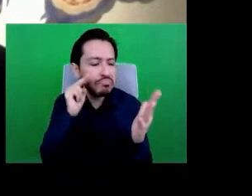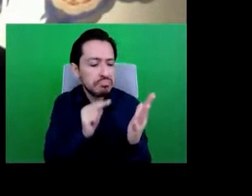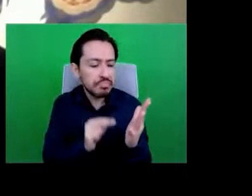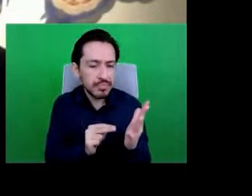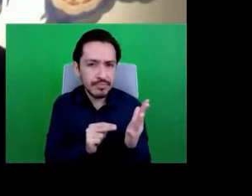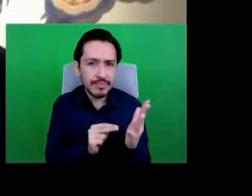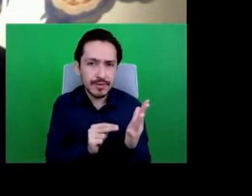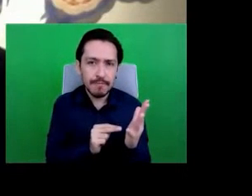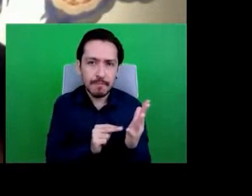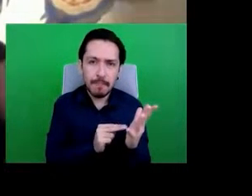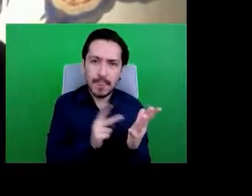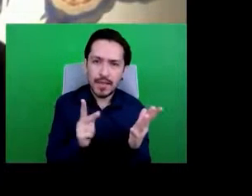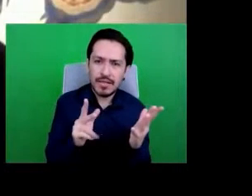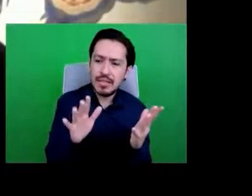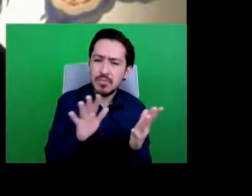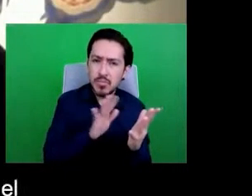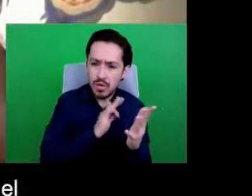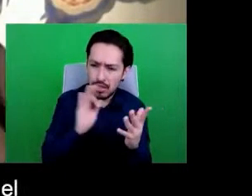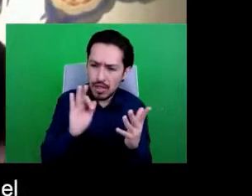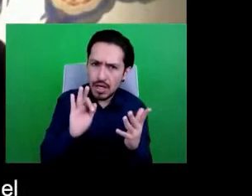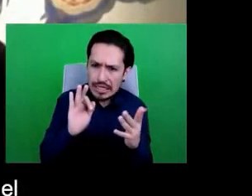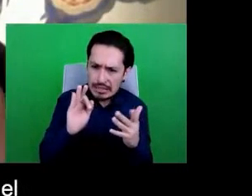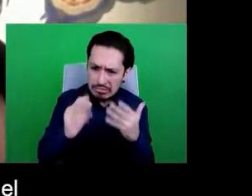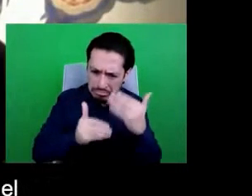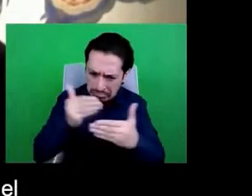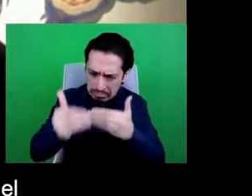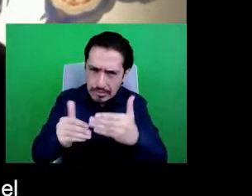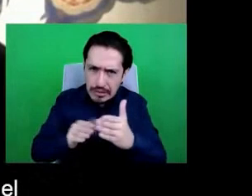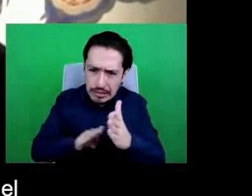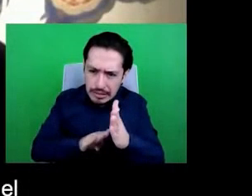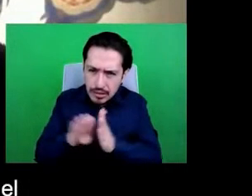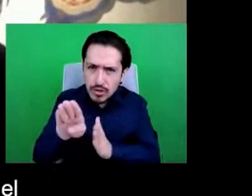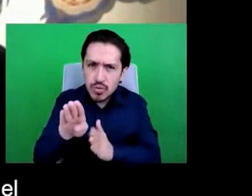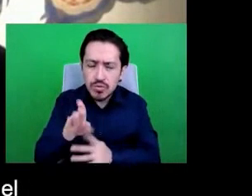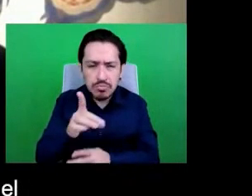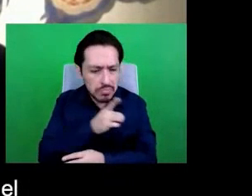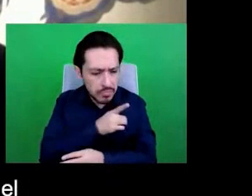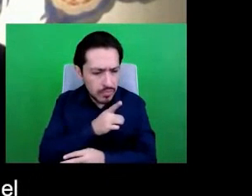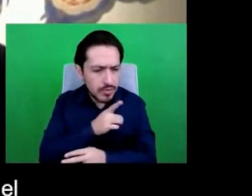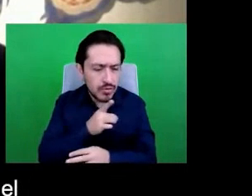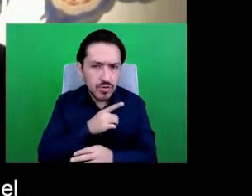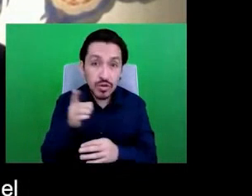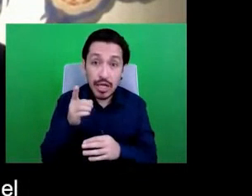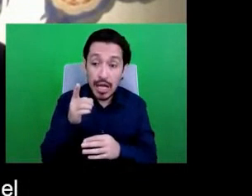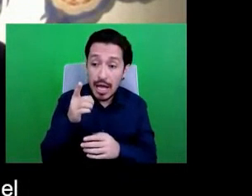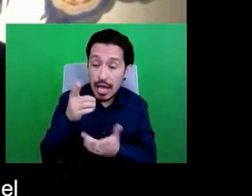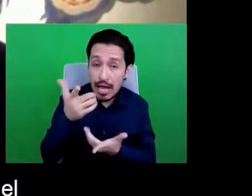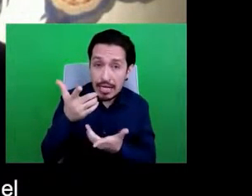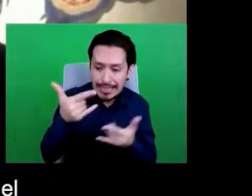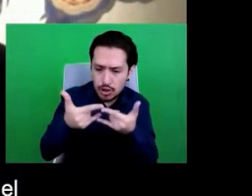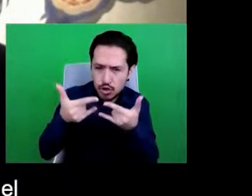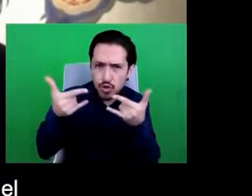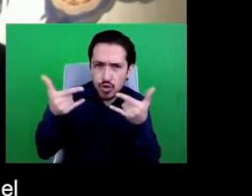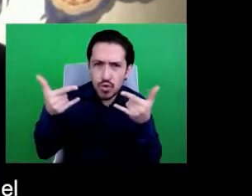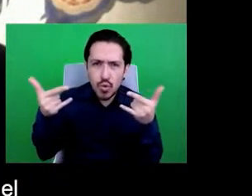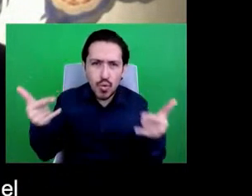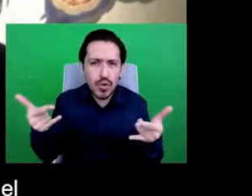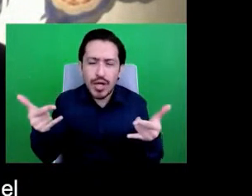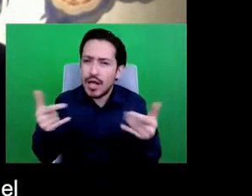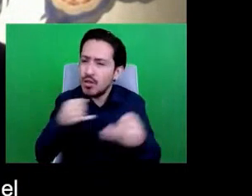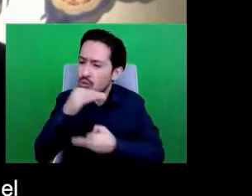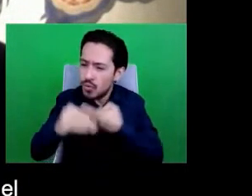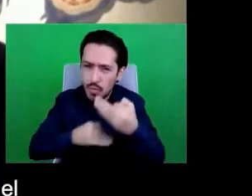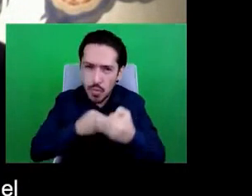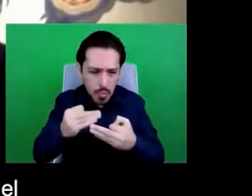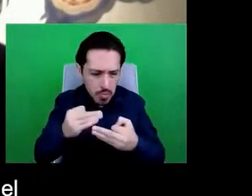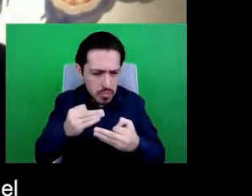entorno sostenible, que mantenga la sabiduría de la historia, y todos estos principios sostienen el